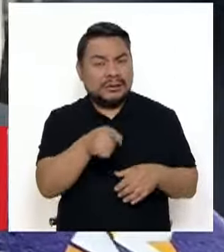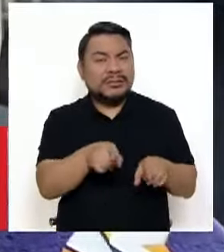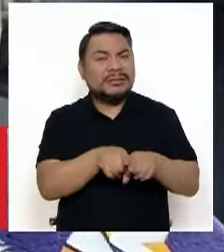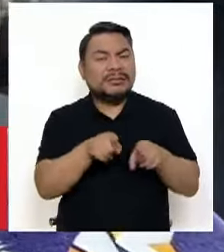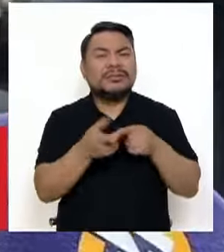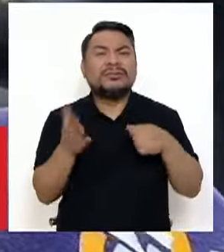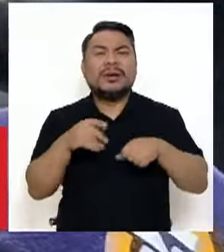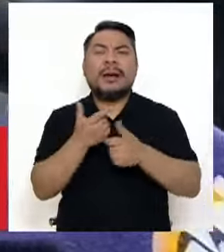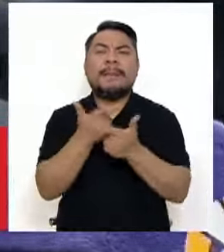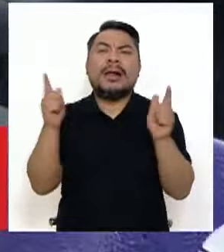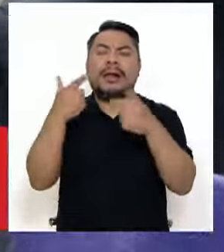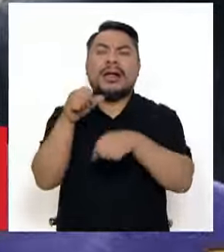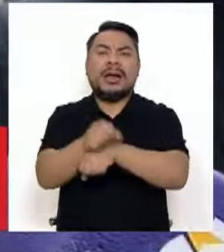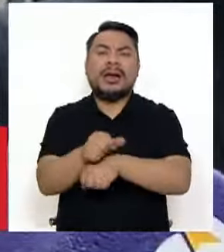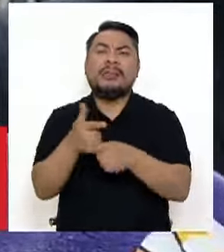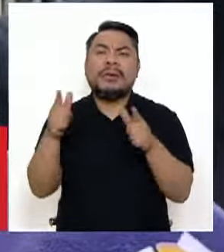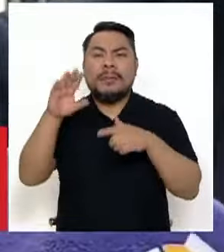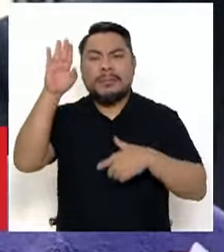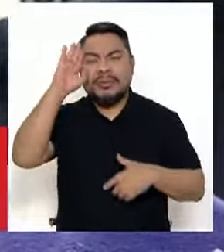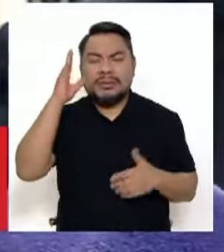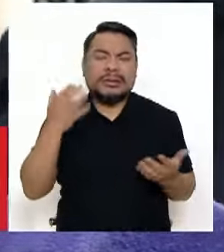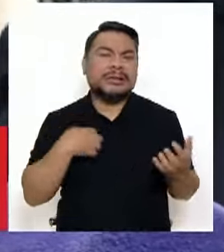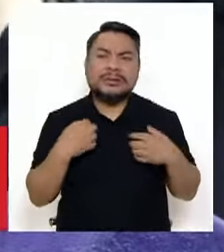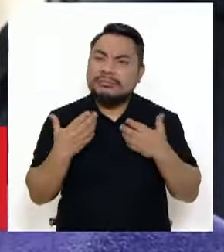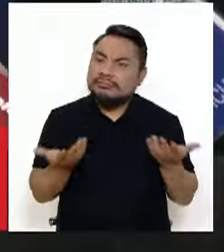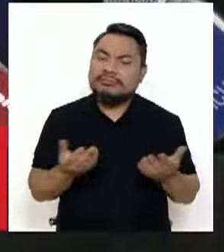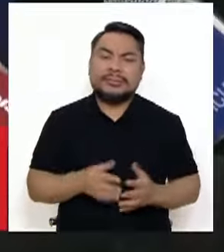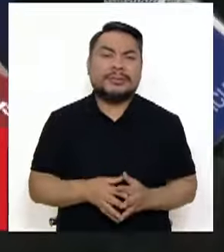que son detenidos por la policía.